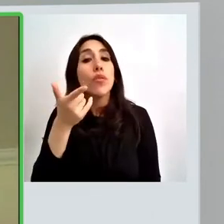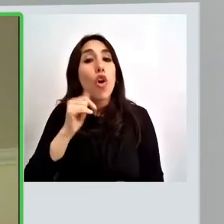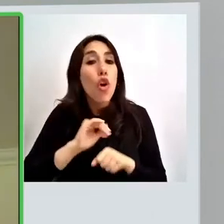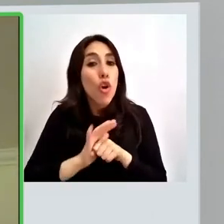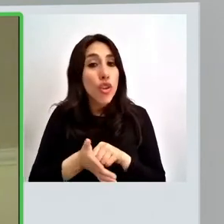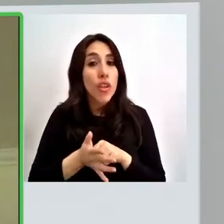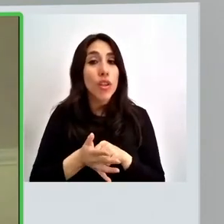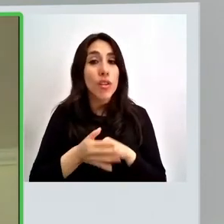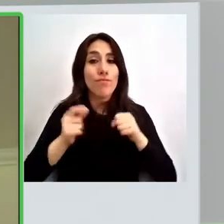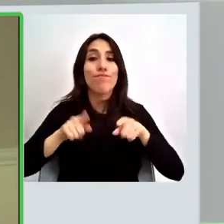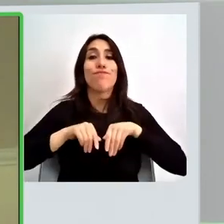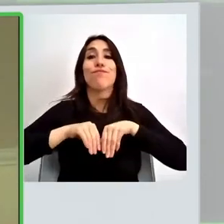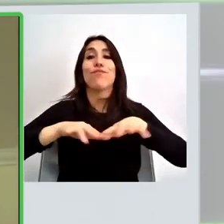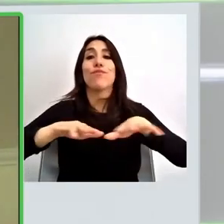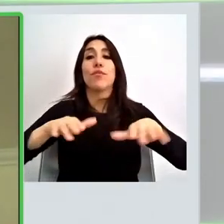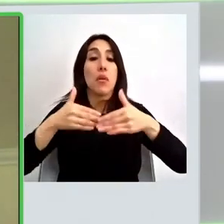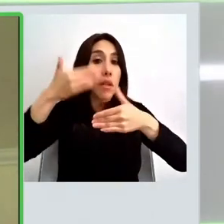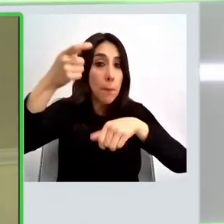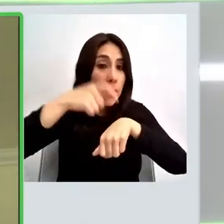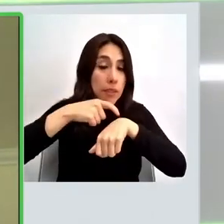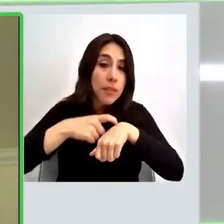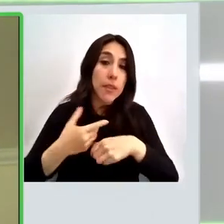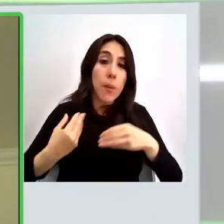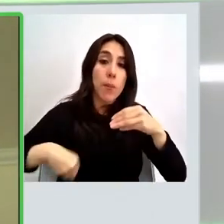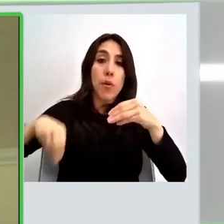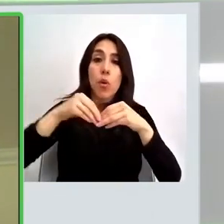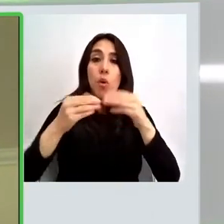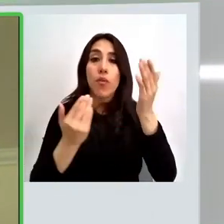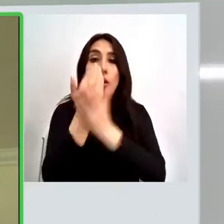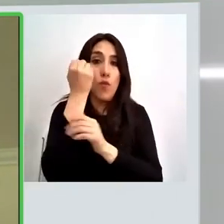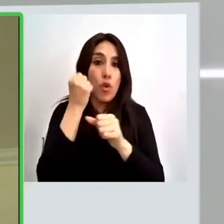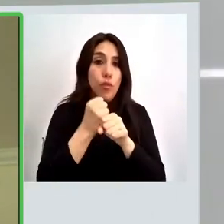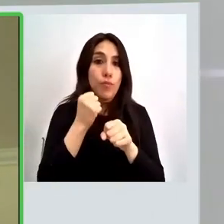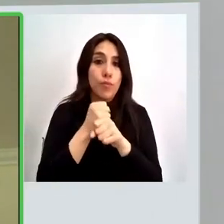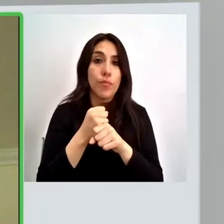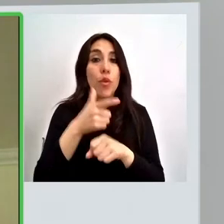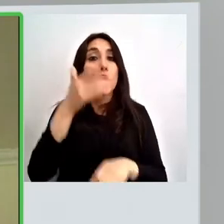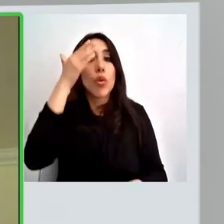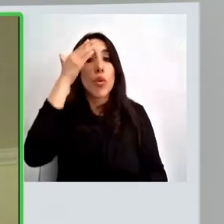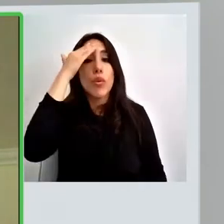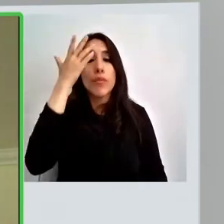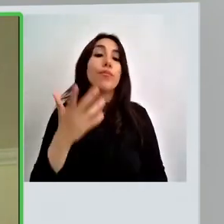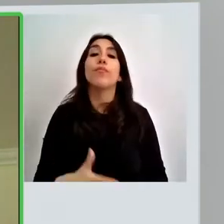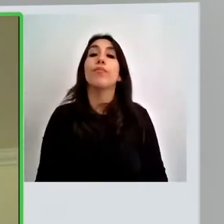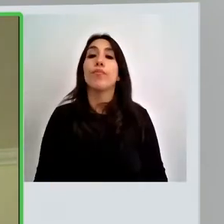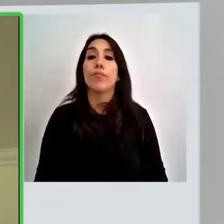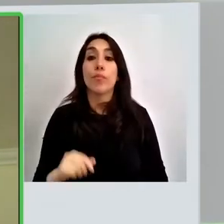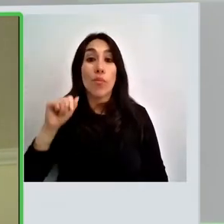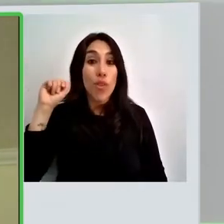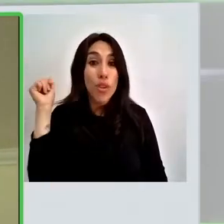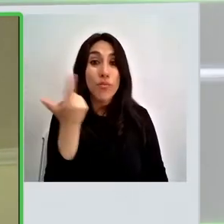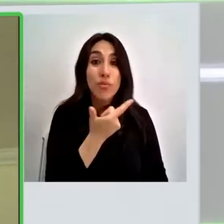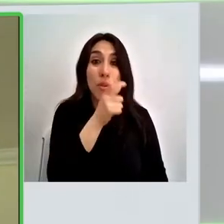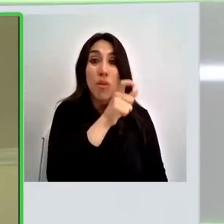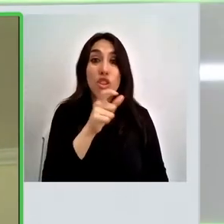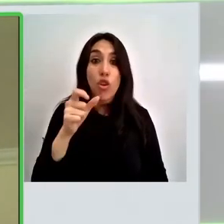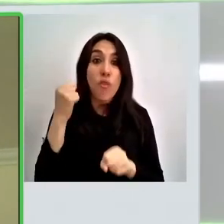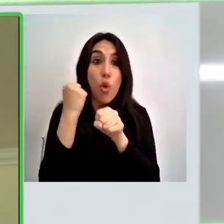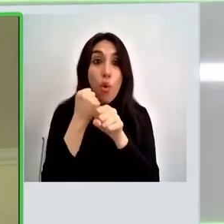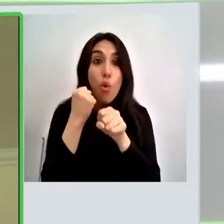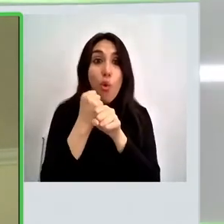remota los negocios a nivel mundial se han dado cuenta que durante la pandemia